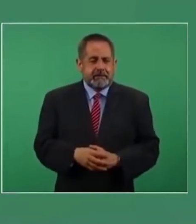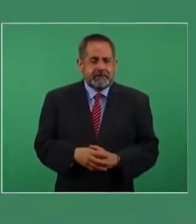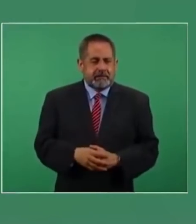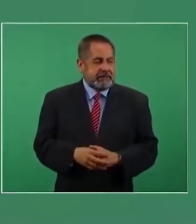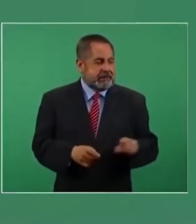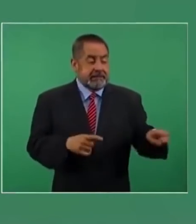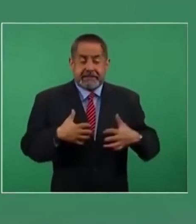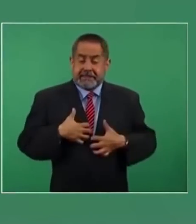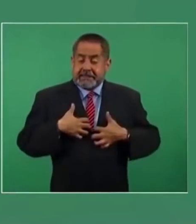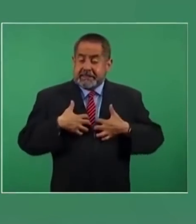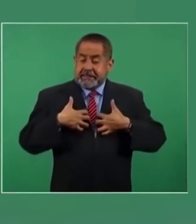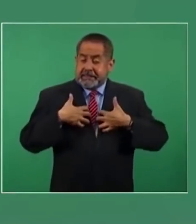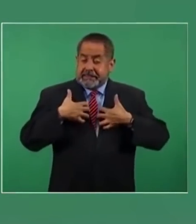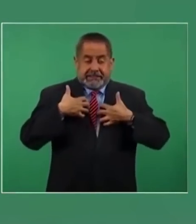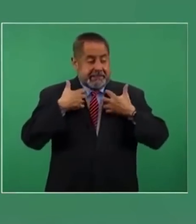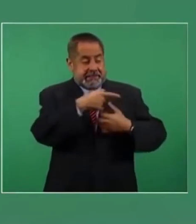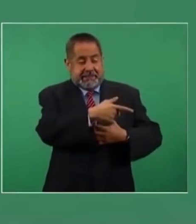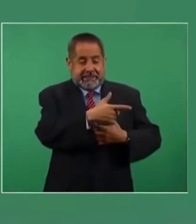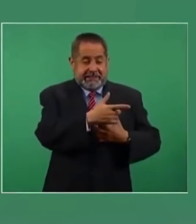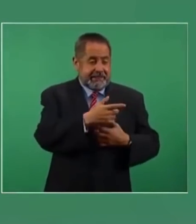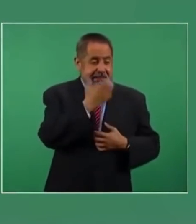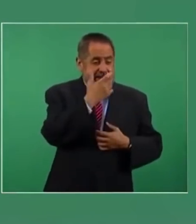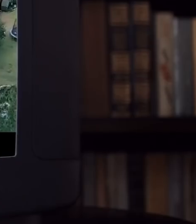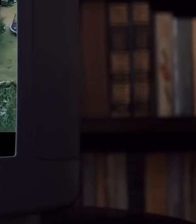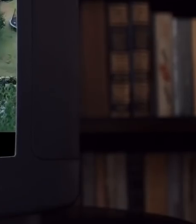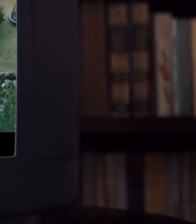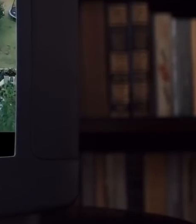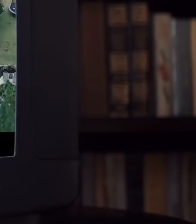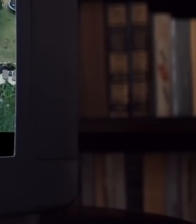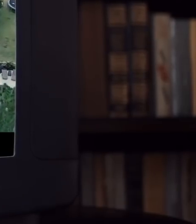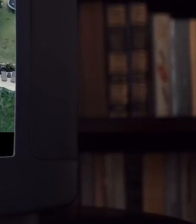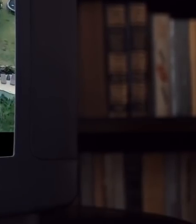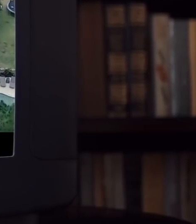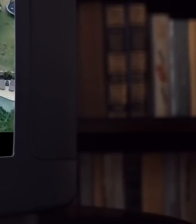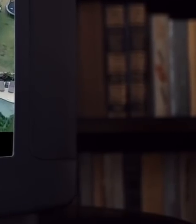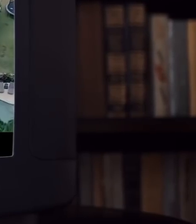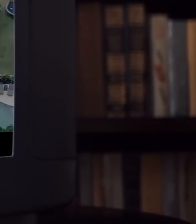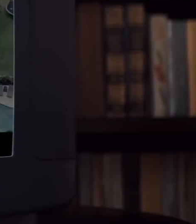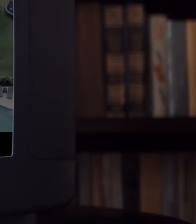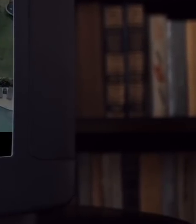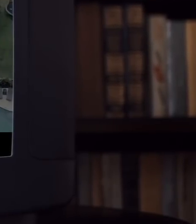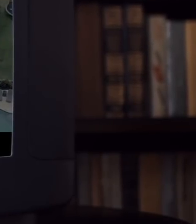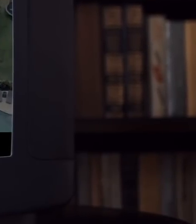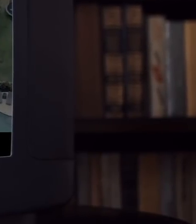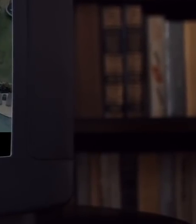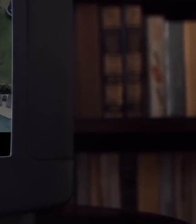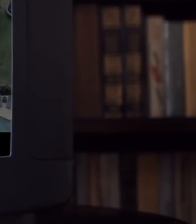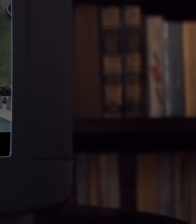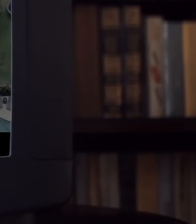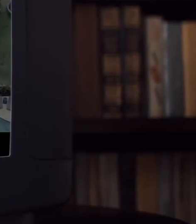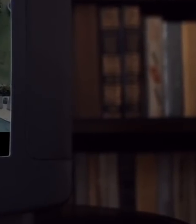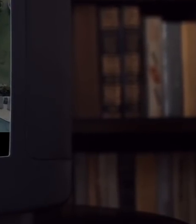Aunque les dé coraje a los conservas. Esta es una de las casonas en las que ha vivido José Ramón López Beltrán, hijo